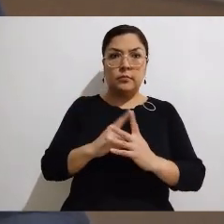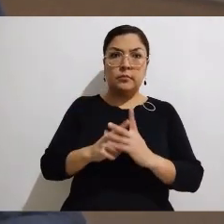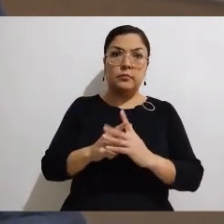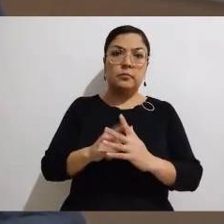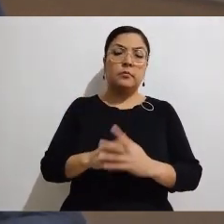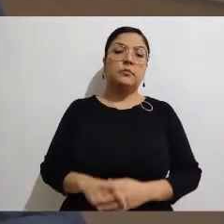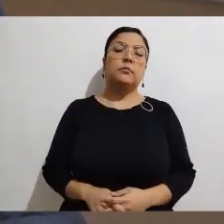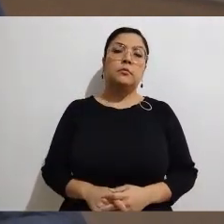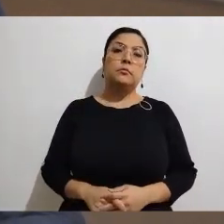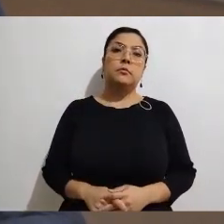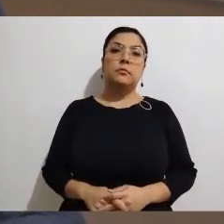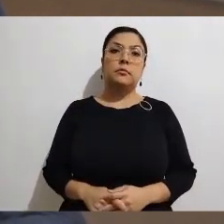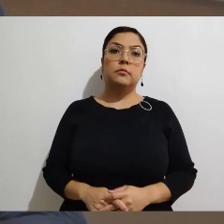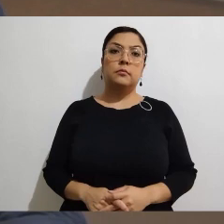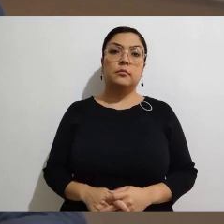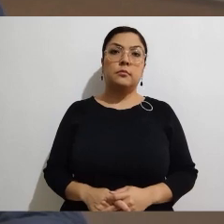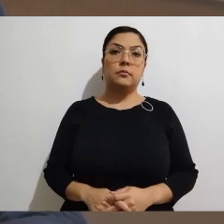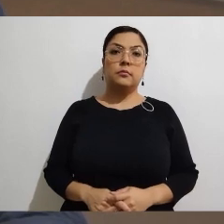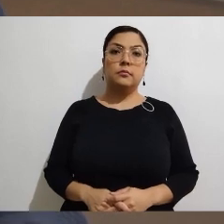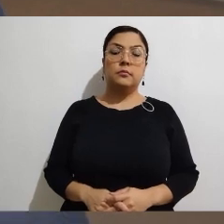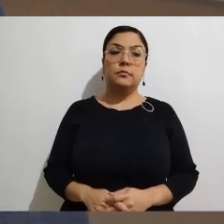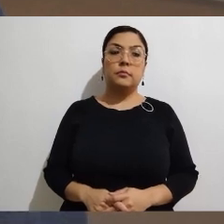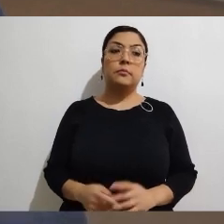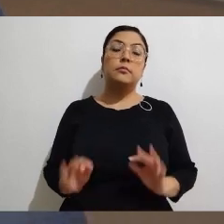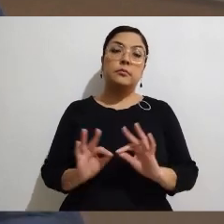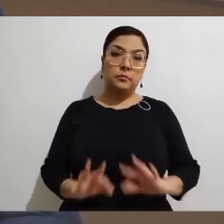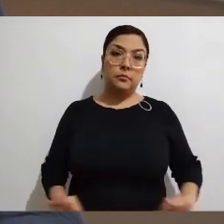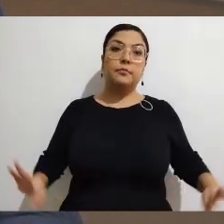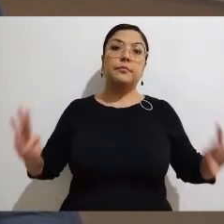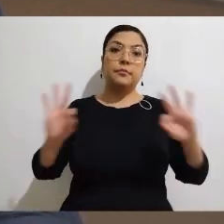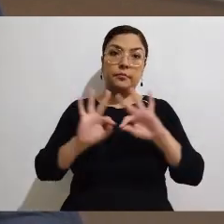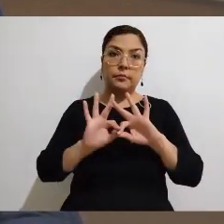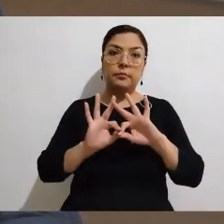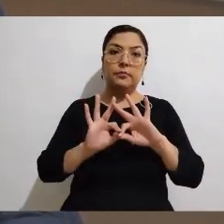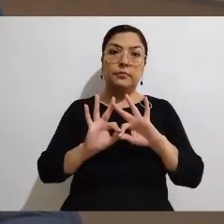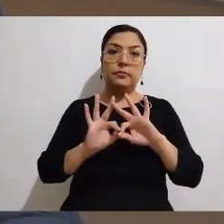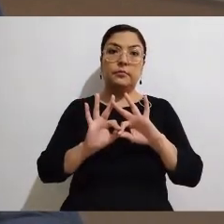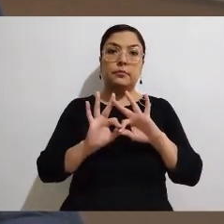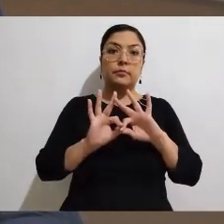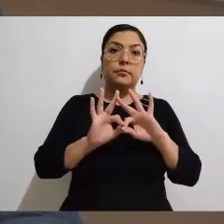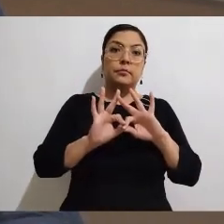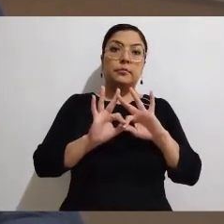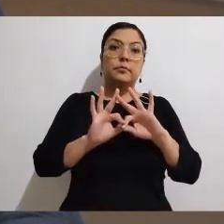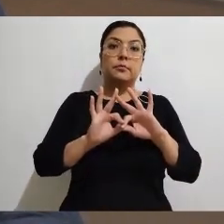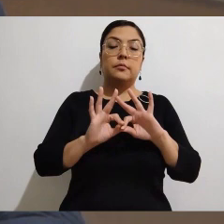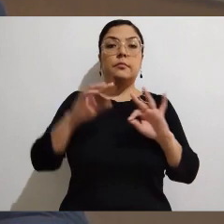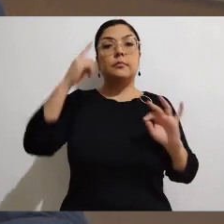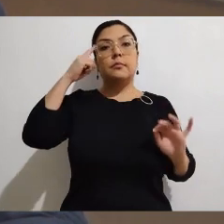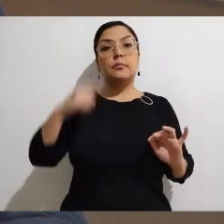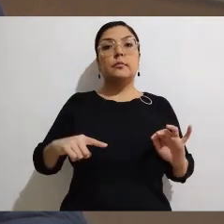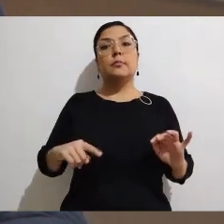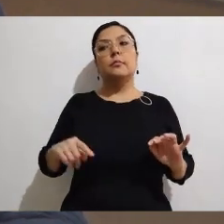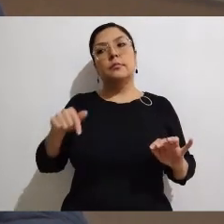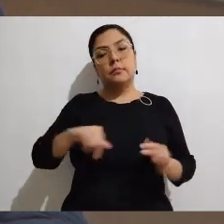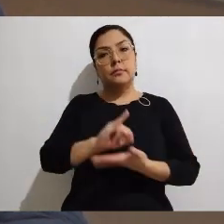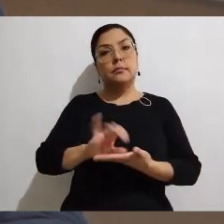órganos que son de trascendental importancia para efectos de llevar a cabo las actividades del